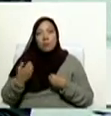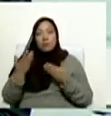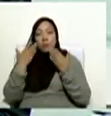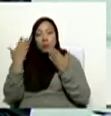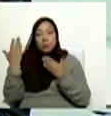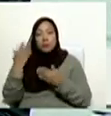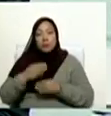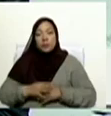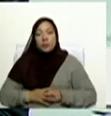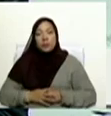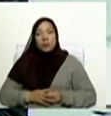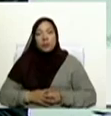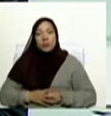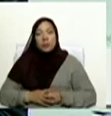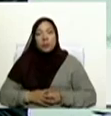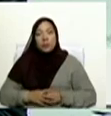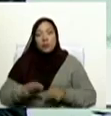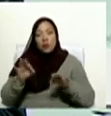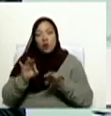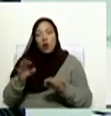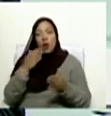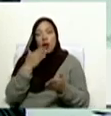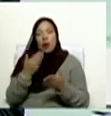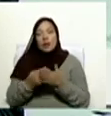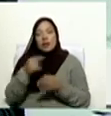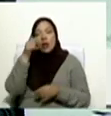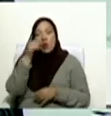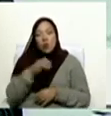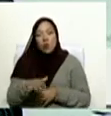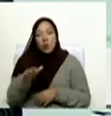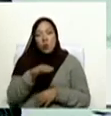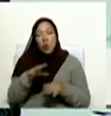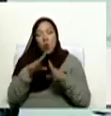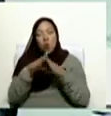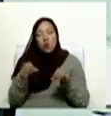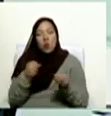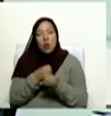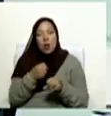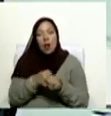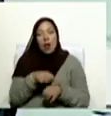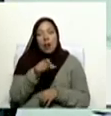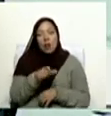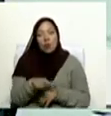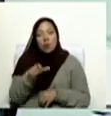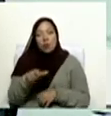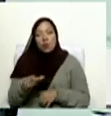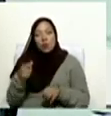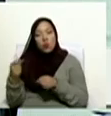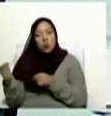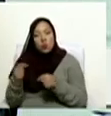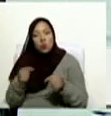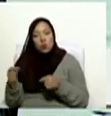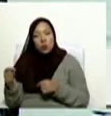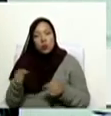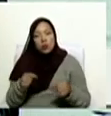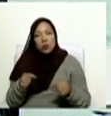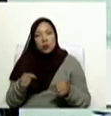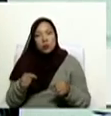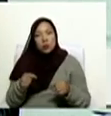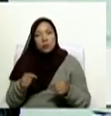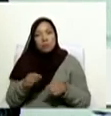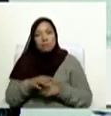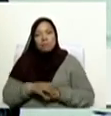democrática con esta democracia de nuevo cuño donde todos y todas tienen derecho a